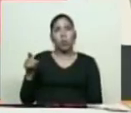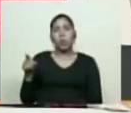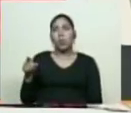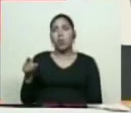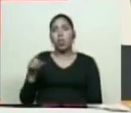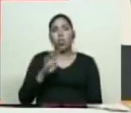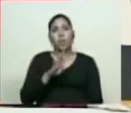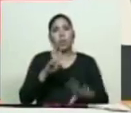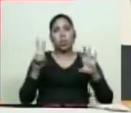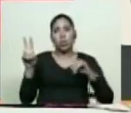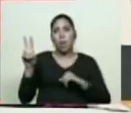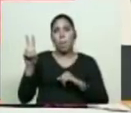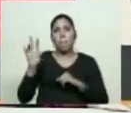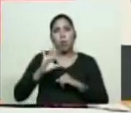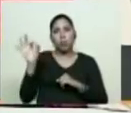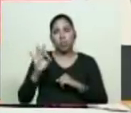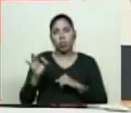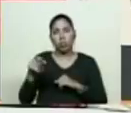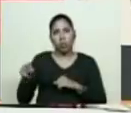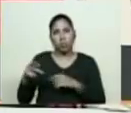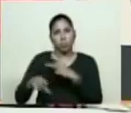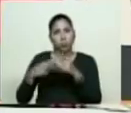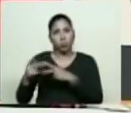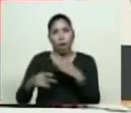consume Estados Unidos.